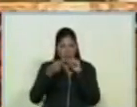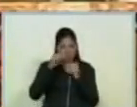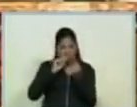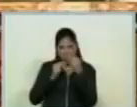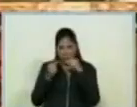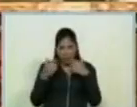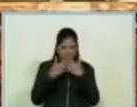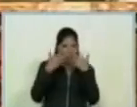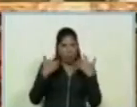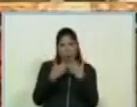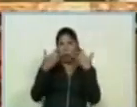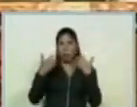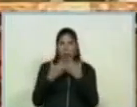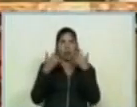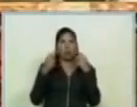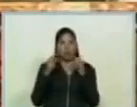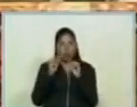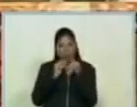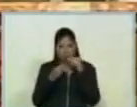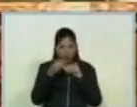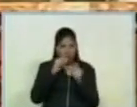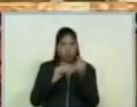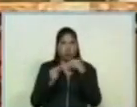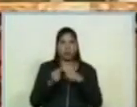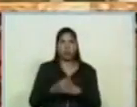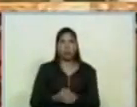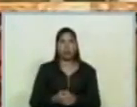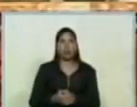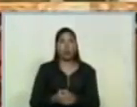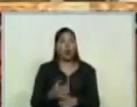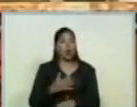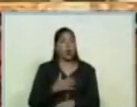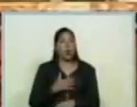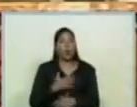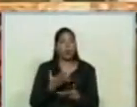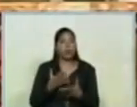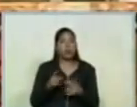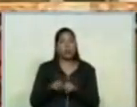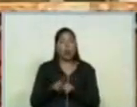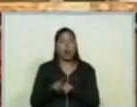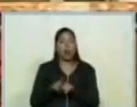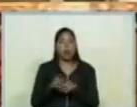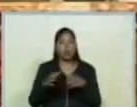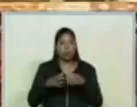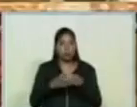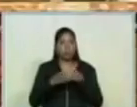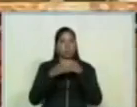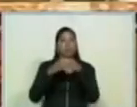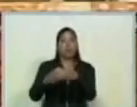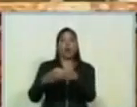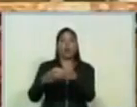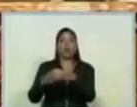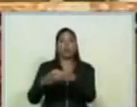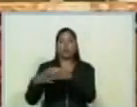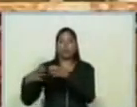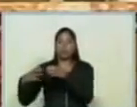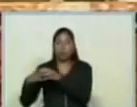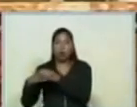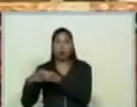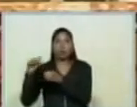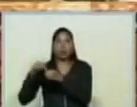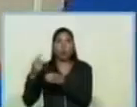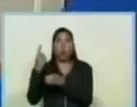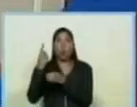internas que han condicionado su participación como bloque en las conversaciones